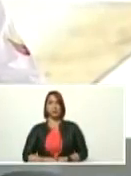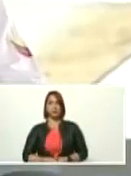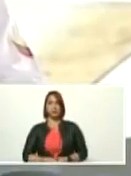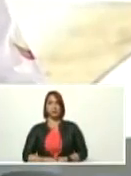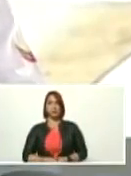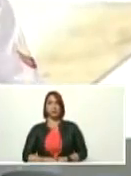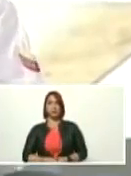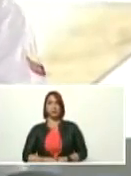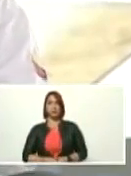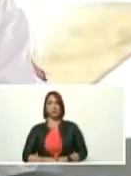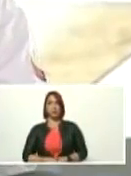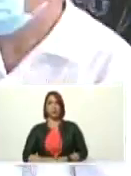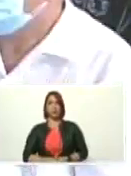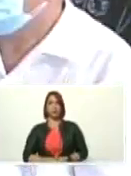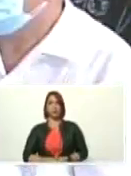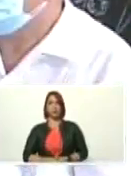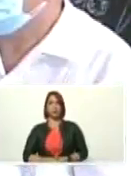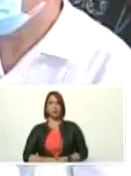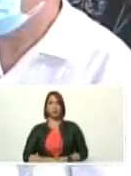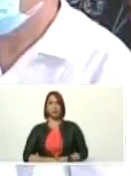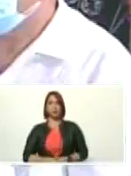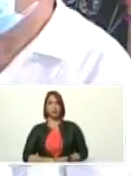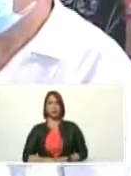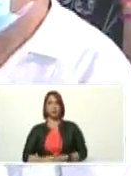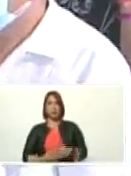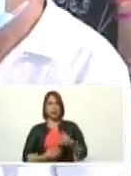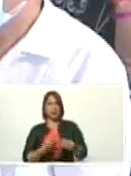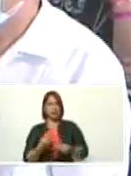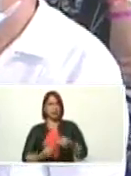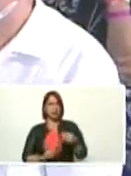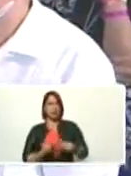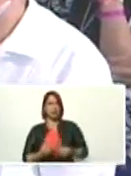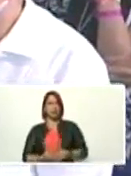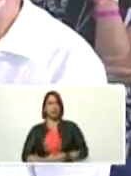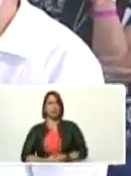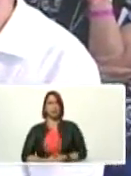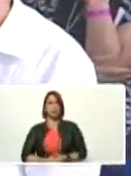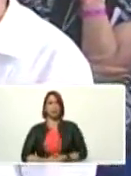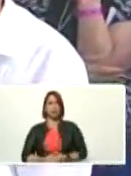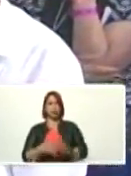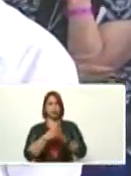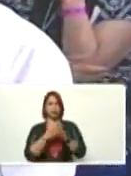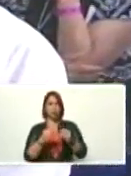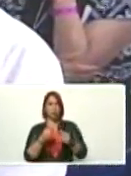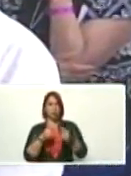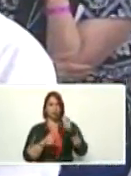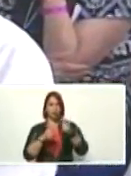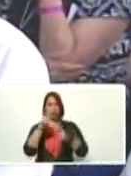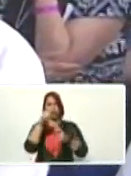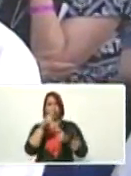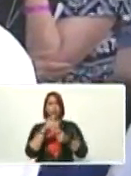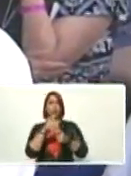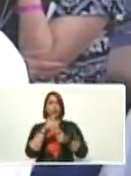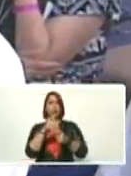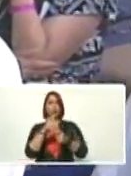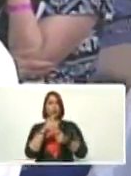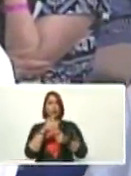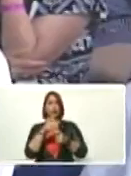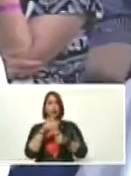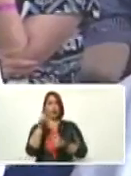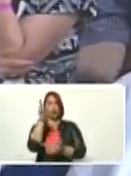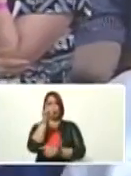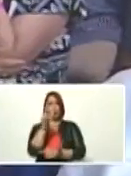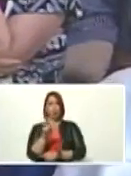que fueron como colocando los bloques de las columnas y